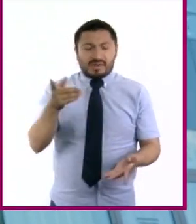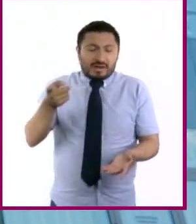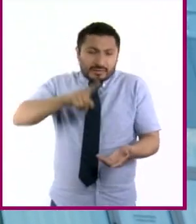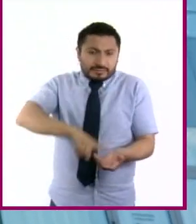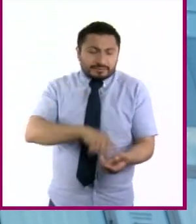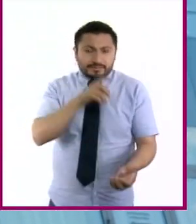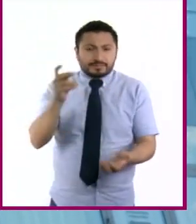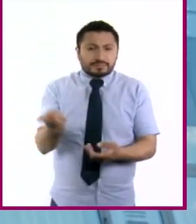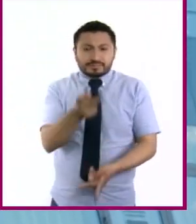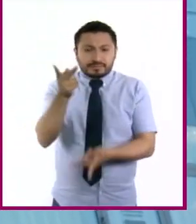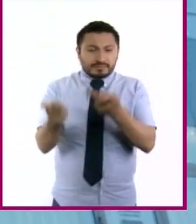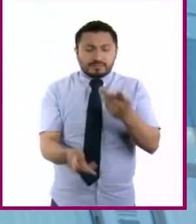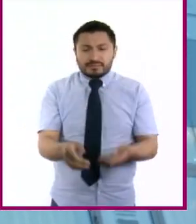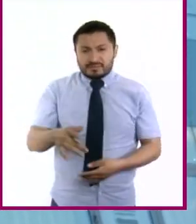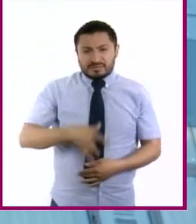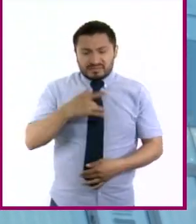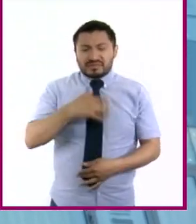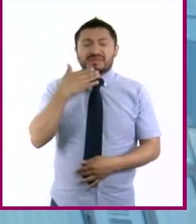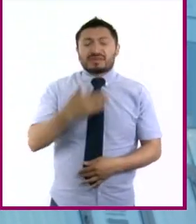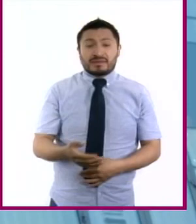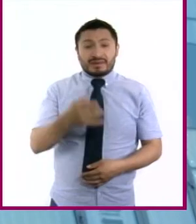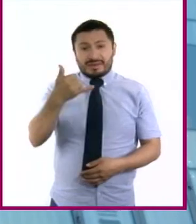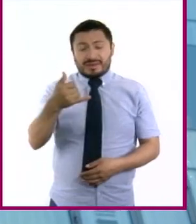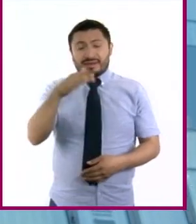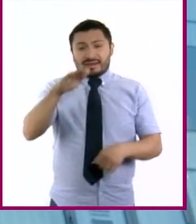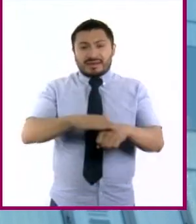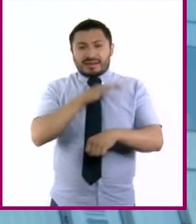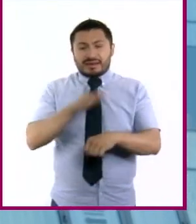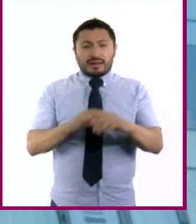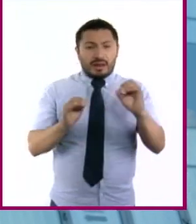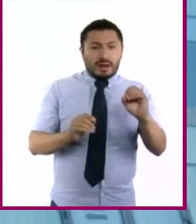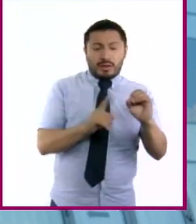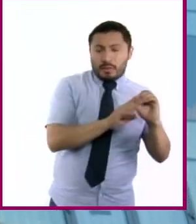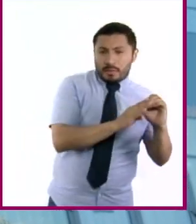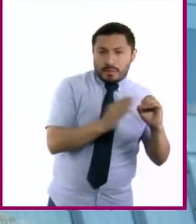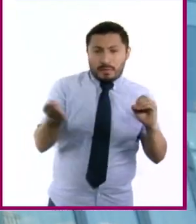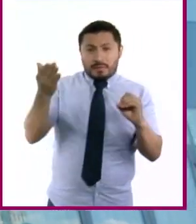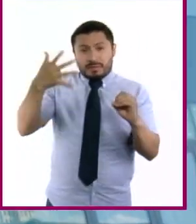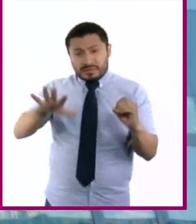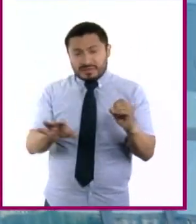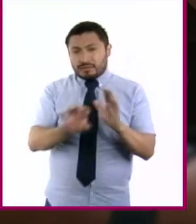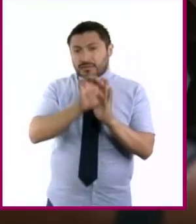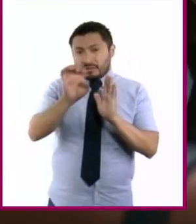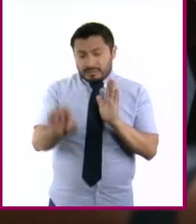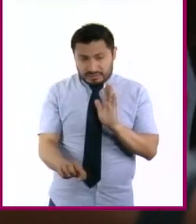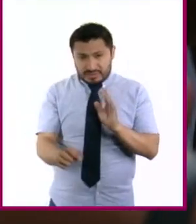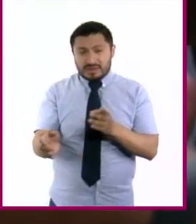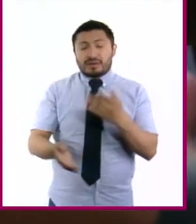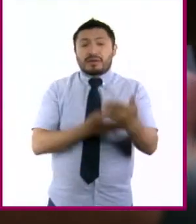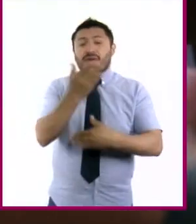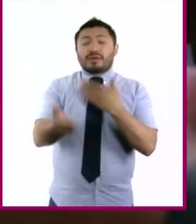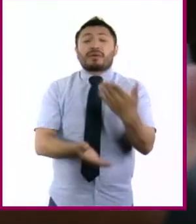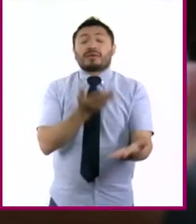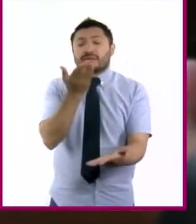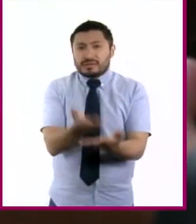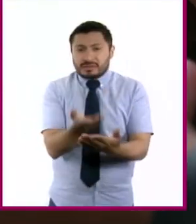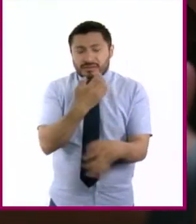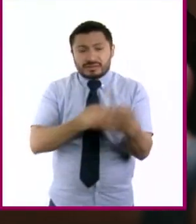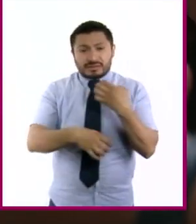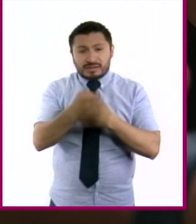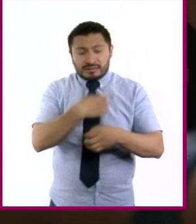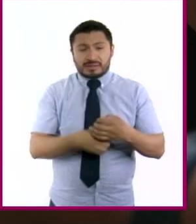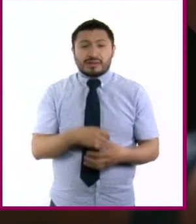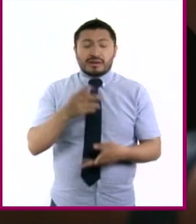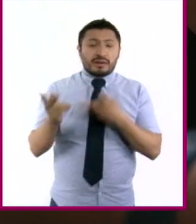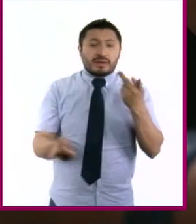encuestas de satisfacción y donde se evalúa del 1 al 10, por ejemplo, el servicio de una empresa. Las preguntas de actitudes generalmente